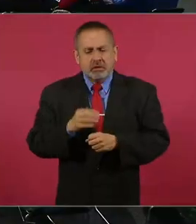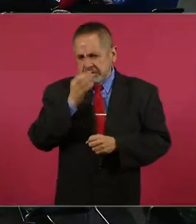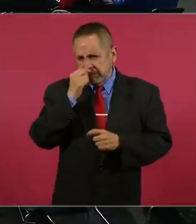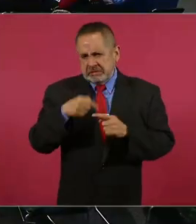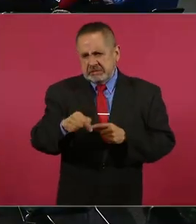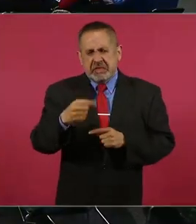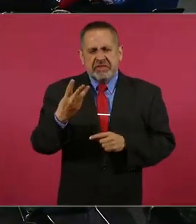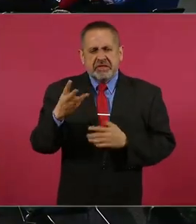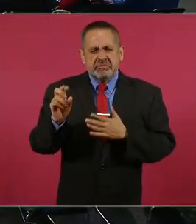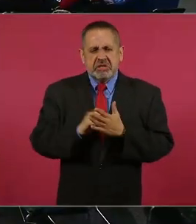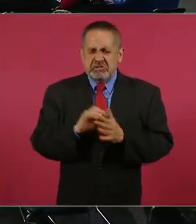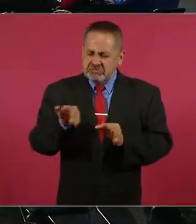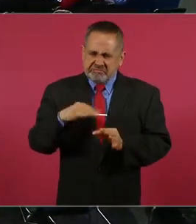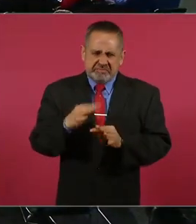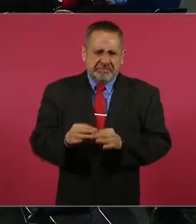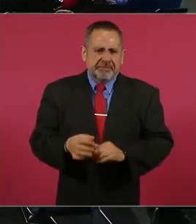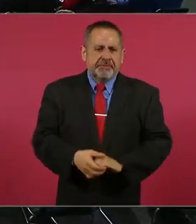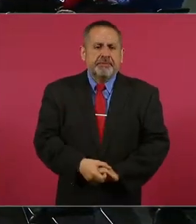momento.